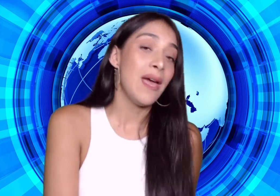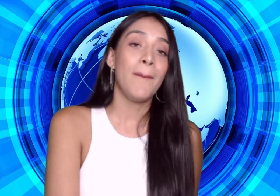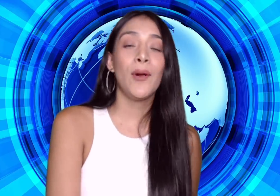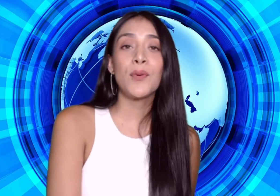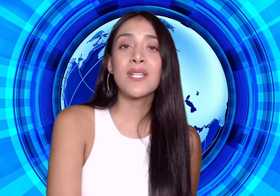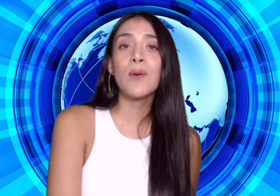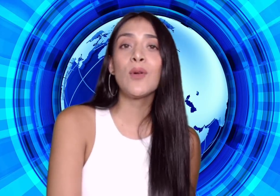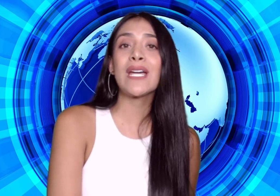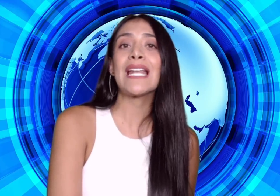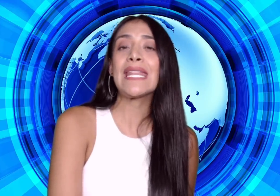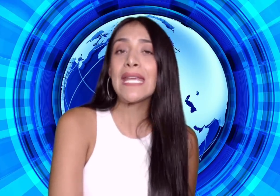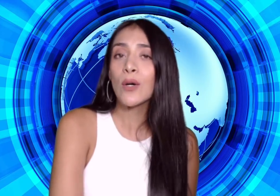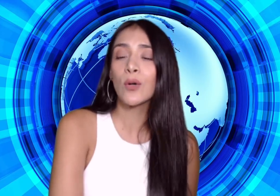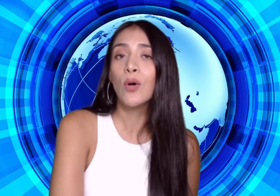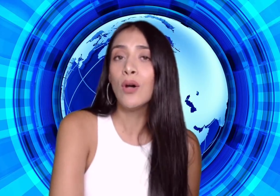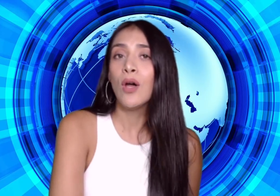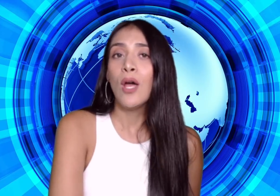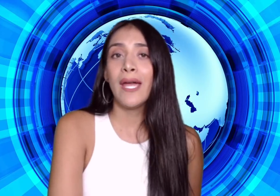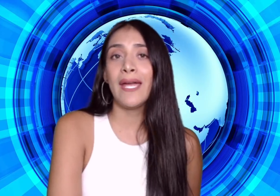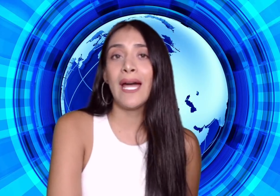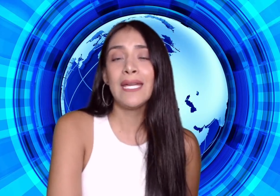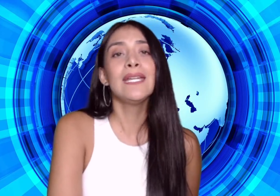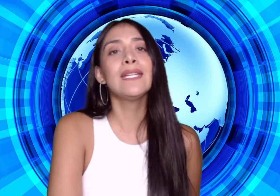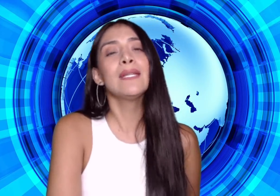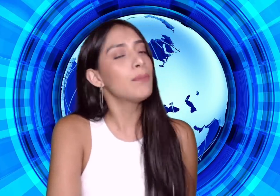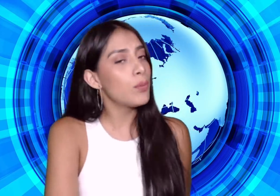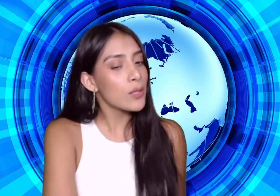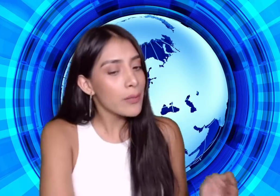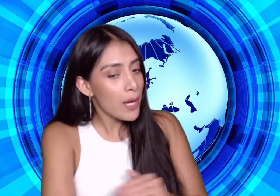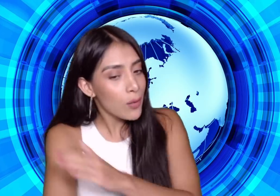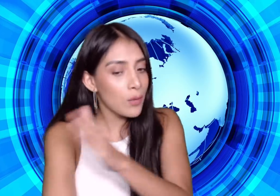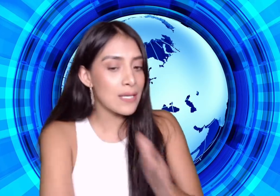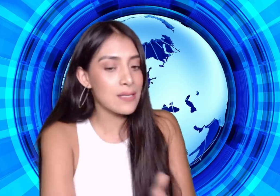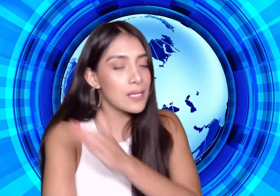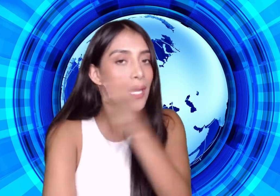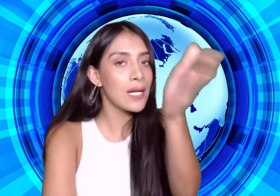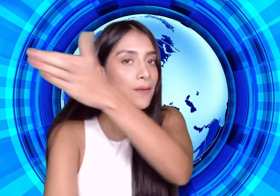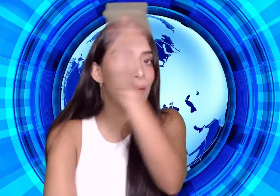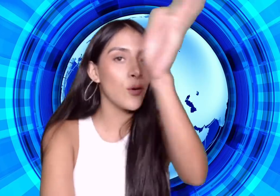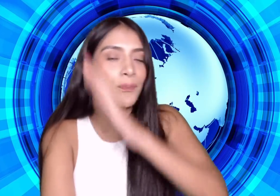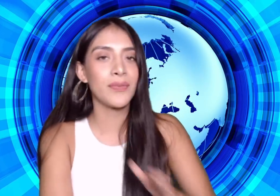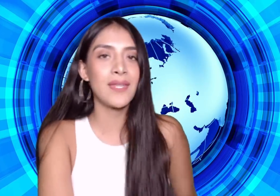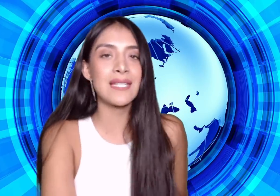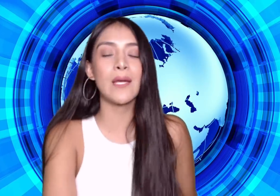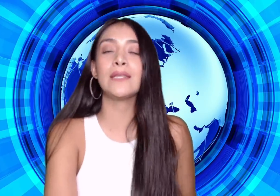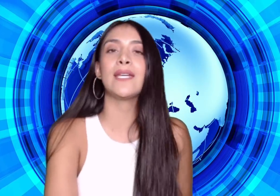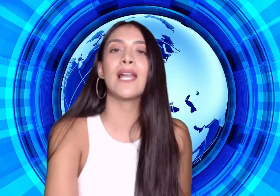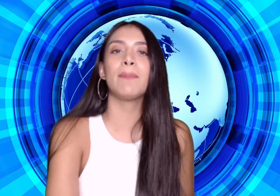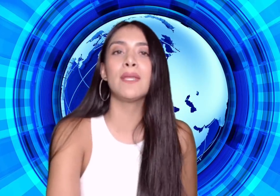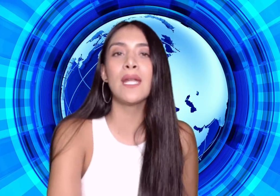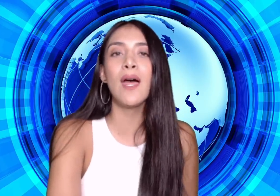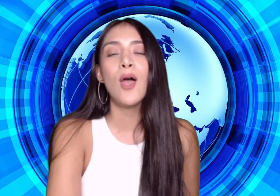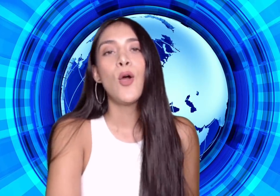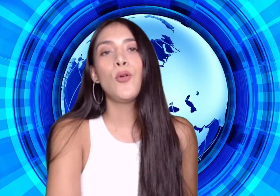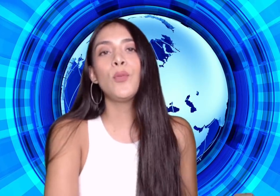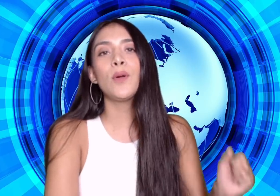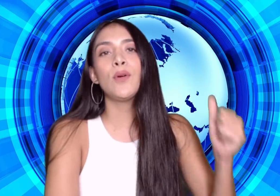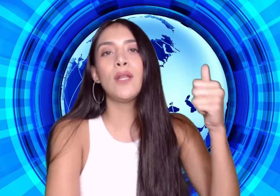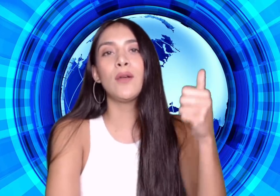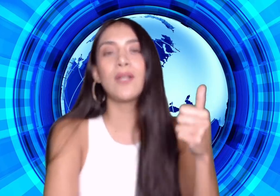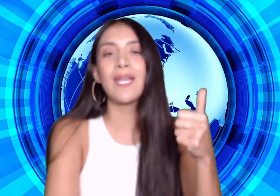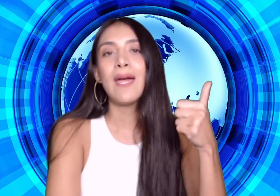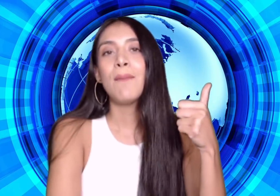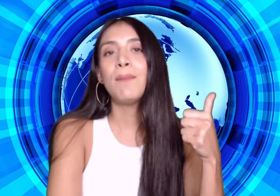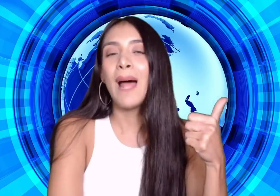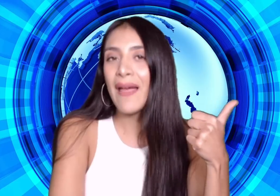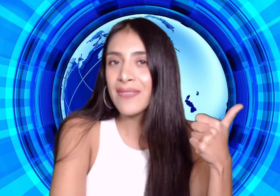mandaron, pero pues qué bueno que le dijo, ¿no? Ahí por debajo, así queriendo, ya saben, tirar la pedrada. Número uno,